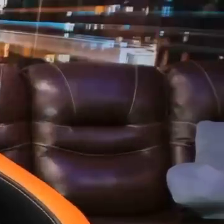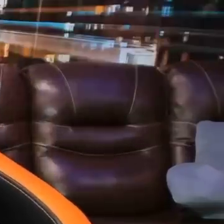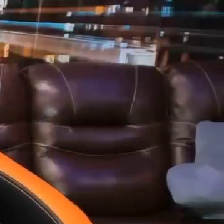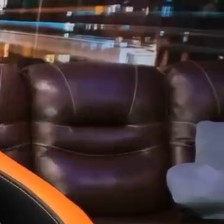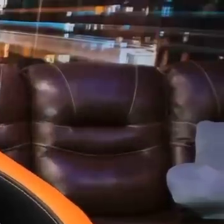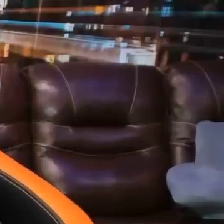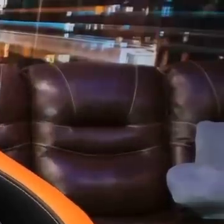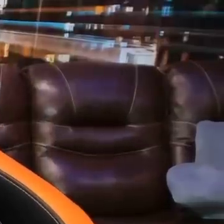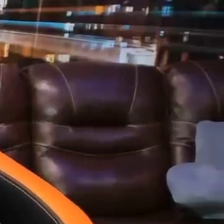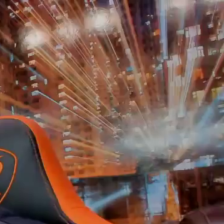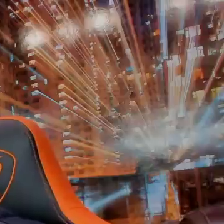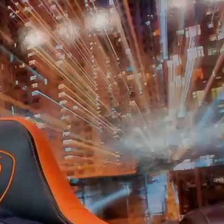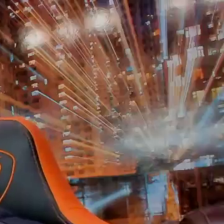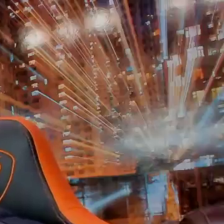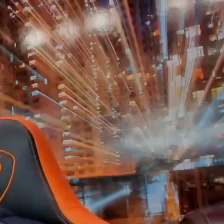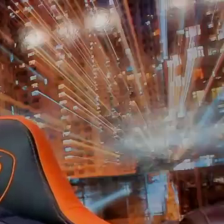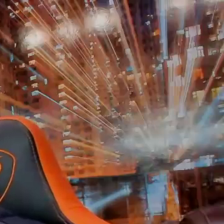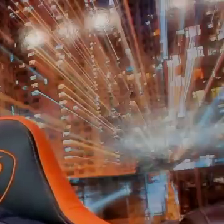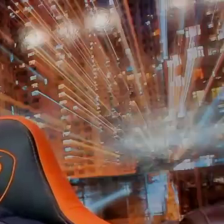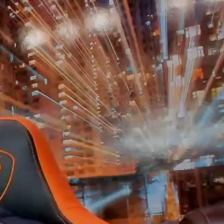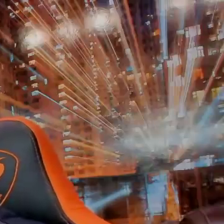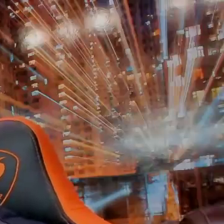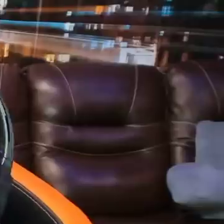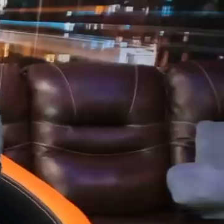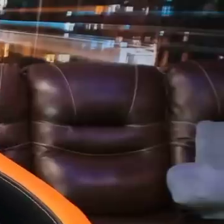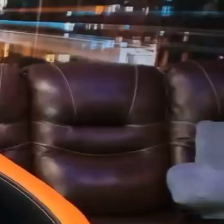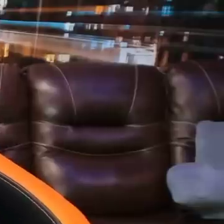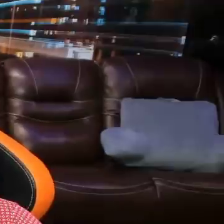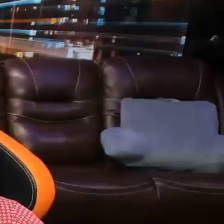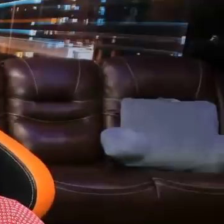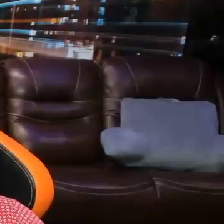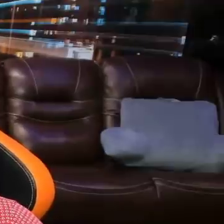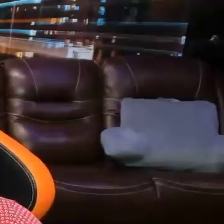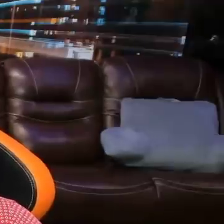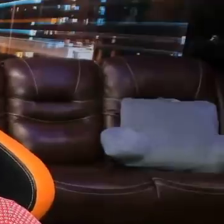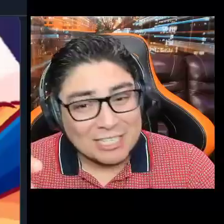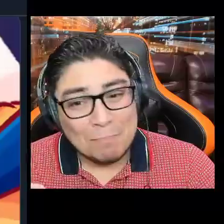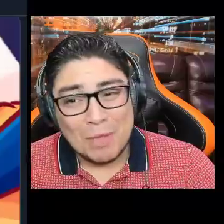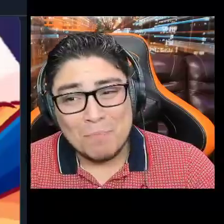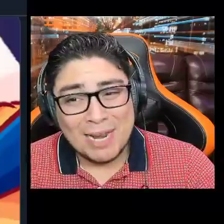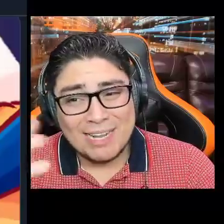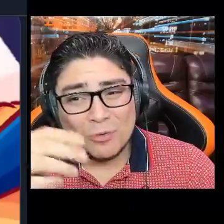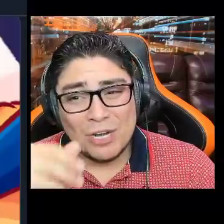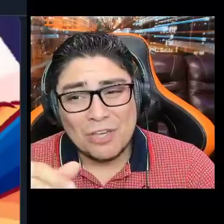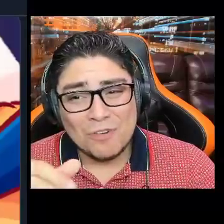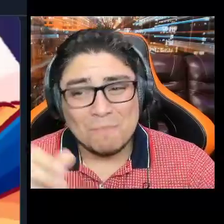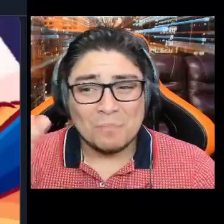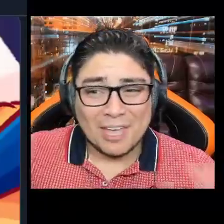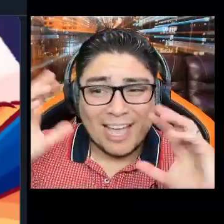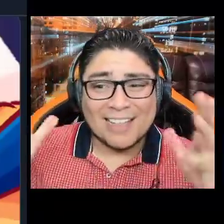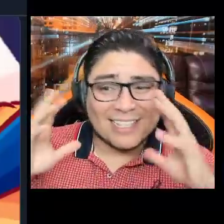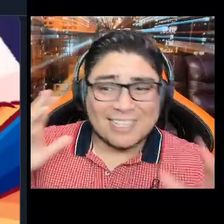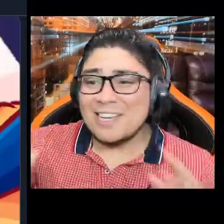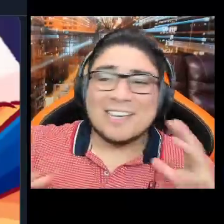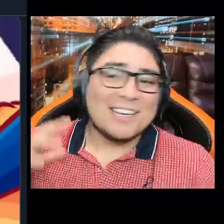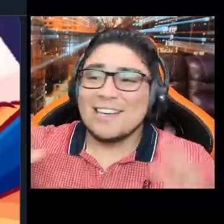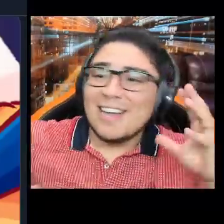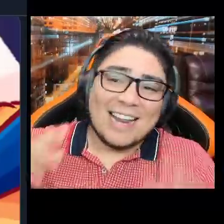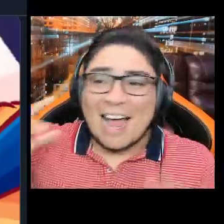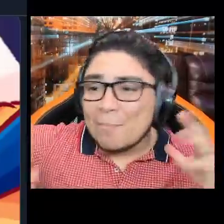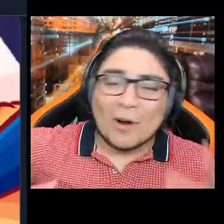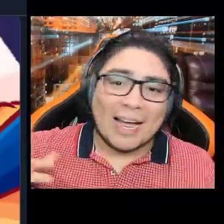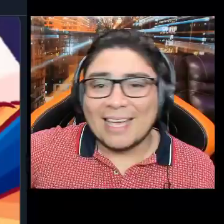son los que ahorita están más inquietos porque uno como adulto bueno no salir si es difícil pero imagínese un niño que anda así